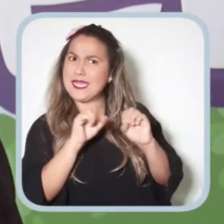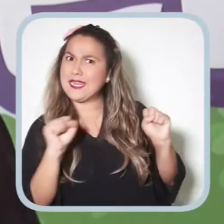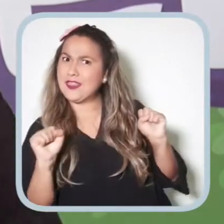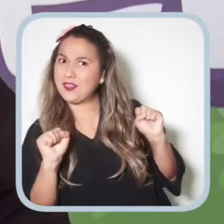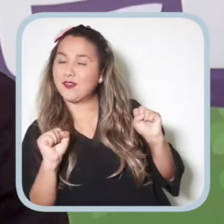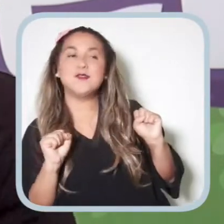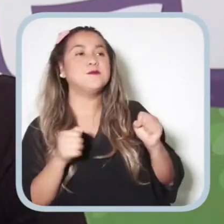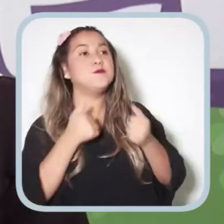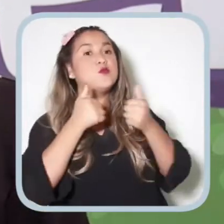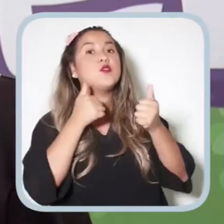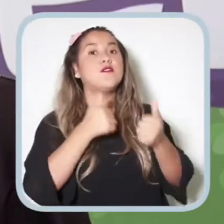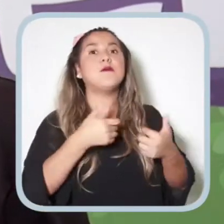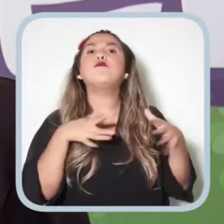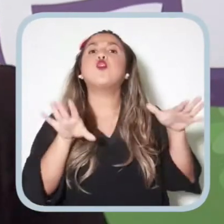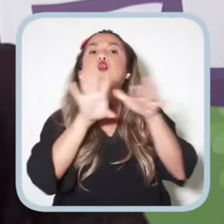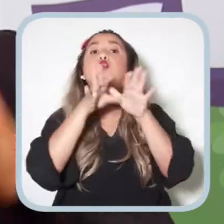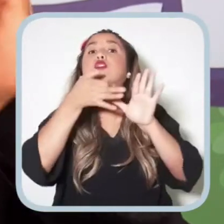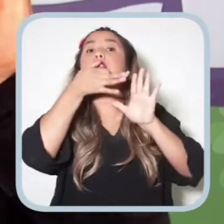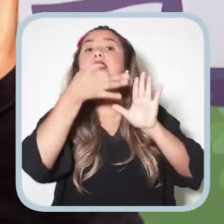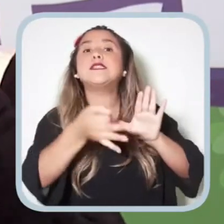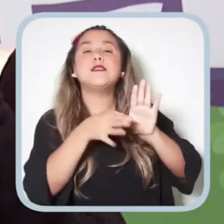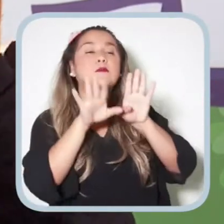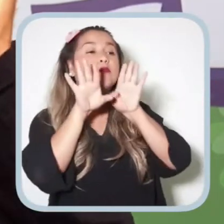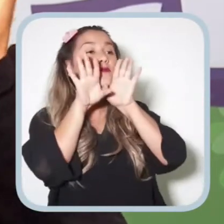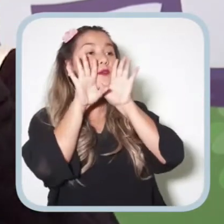bien. Juntos decimos...